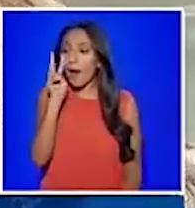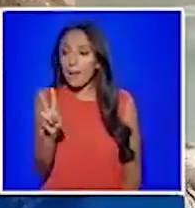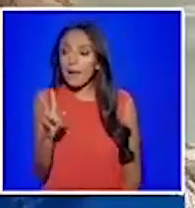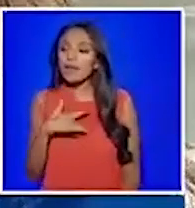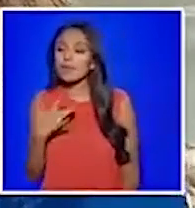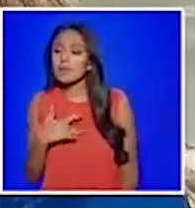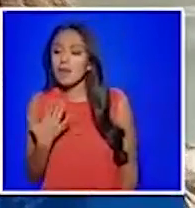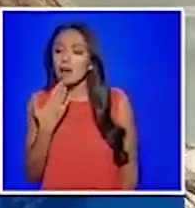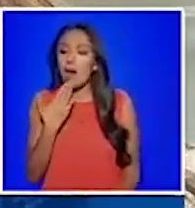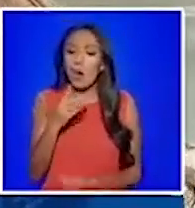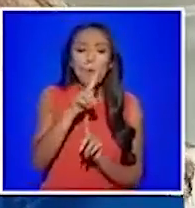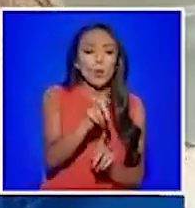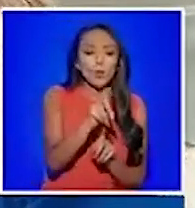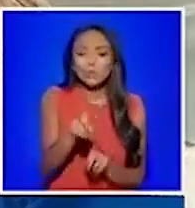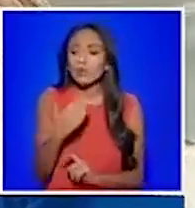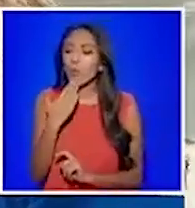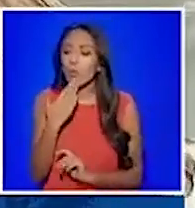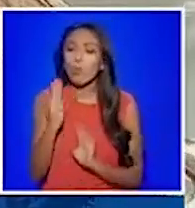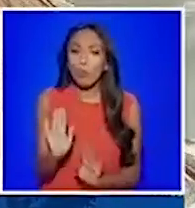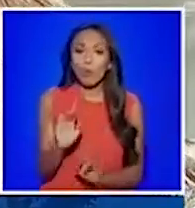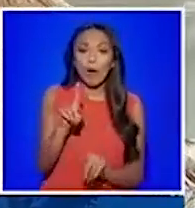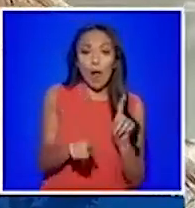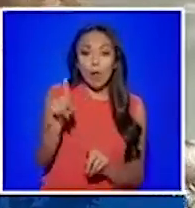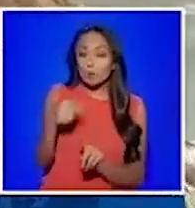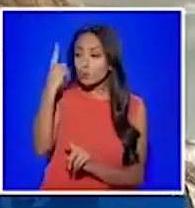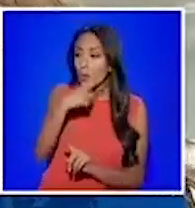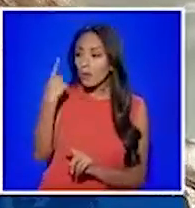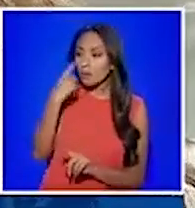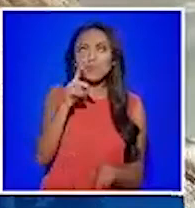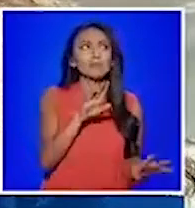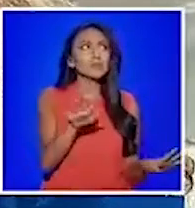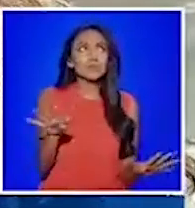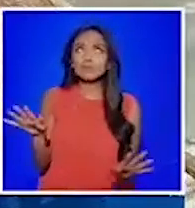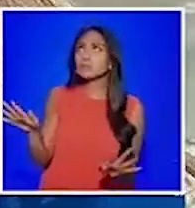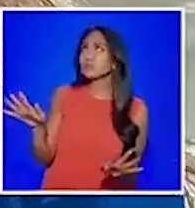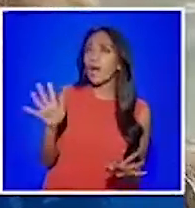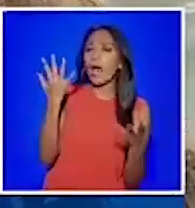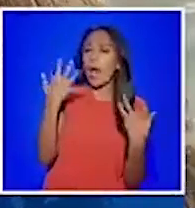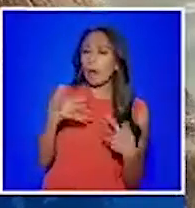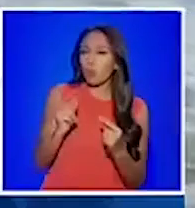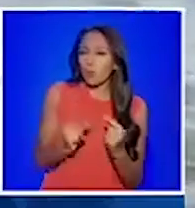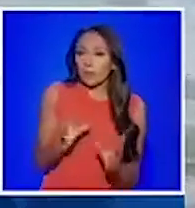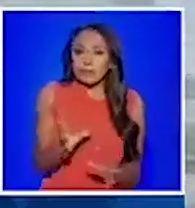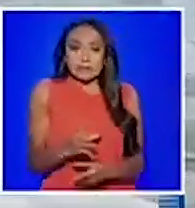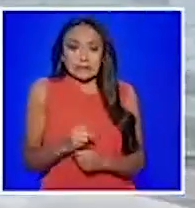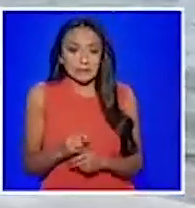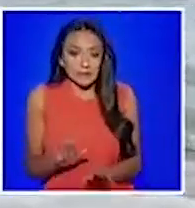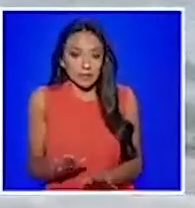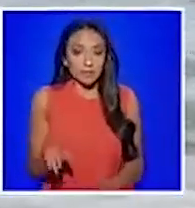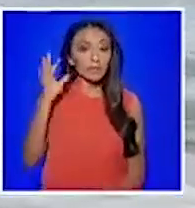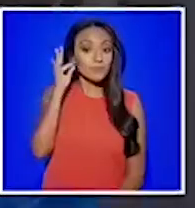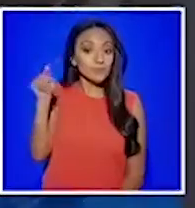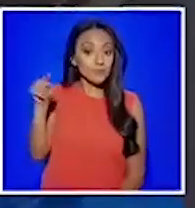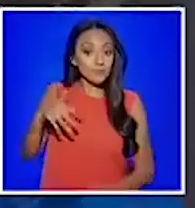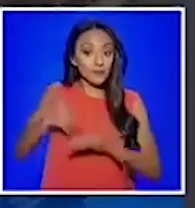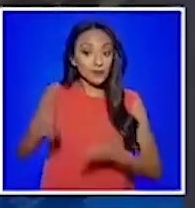sienten, preguntarles cómo están. Algunos vienen, incluso estaban como desorientados, pero poco a poco fueron tomando seguridad. Pamela regresa a las aulas después